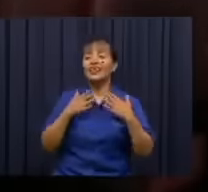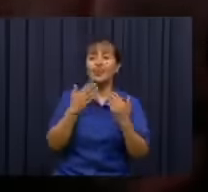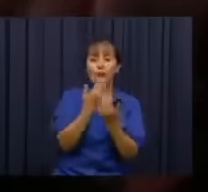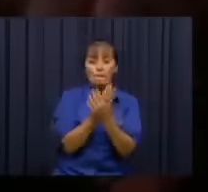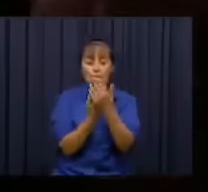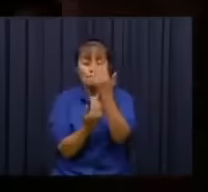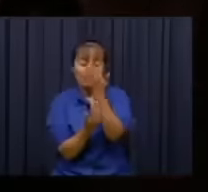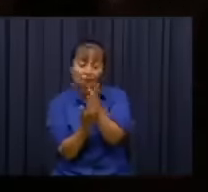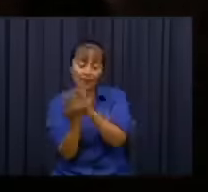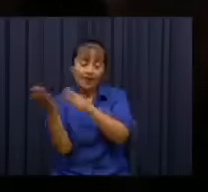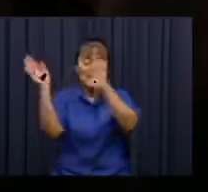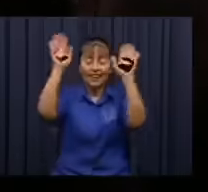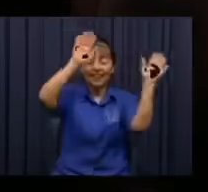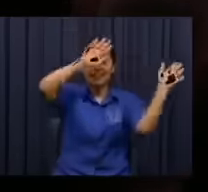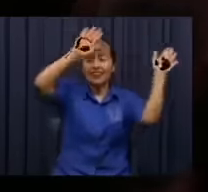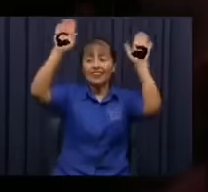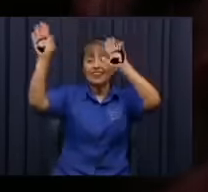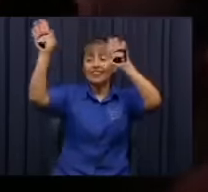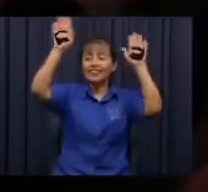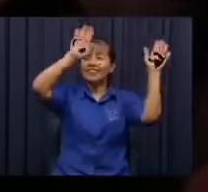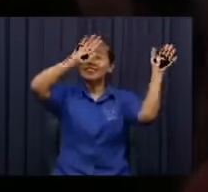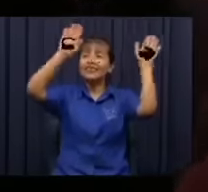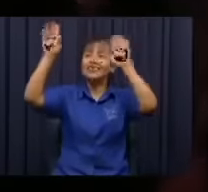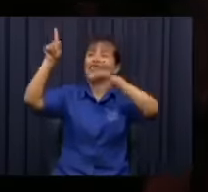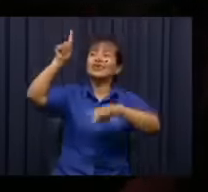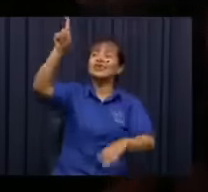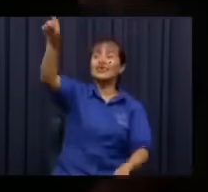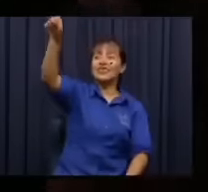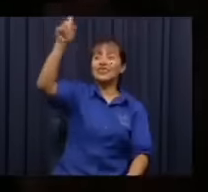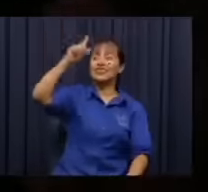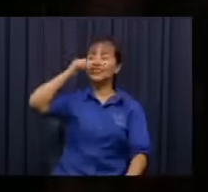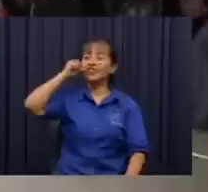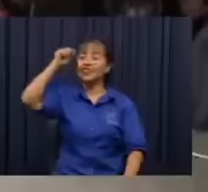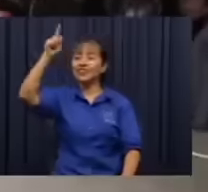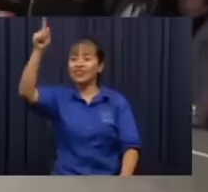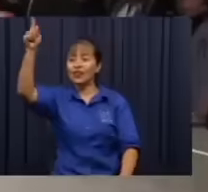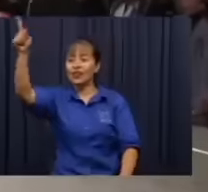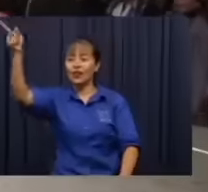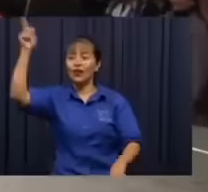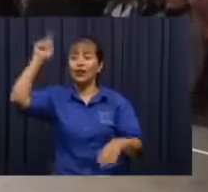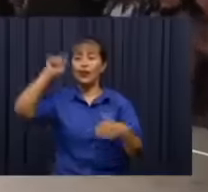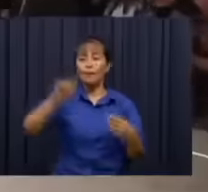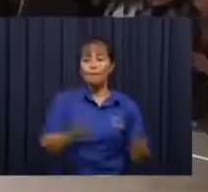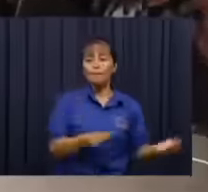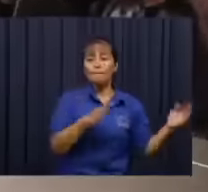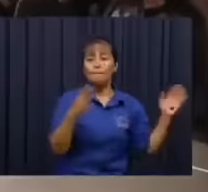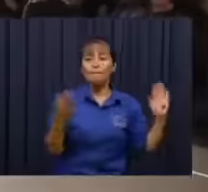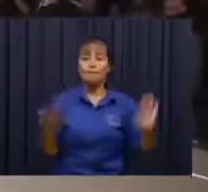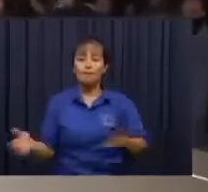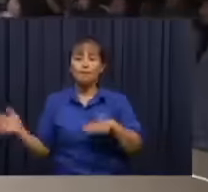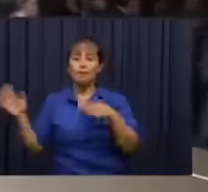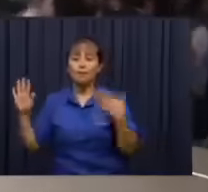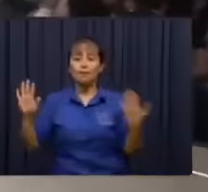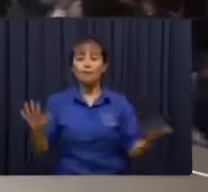Traigo mis manos llenas a ti, Señor. Una vez más.